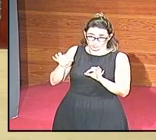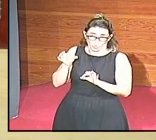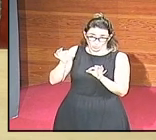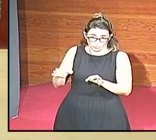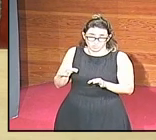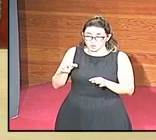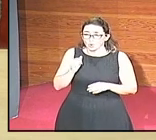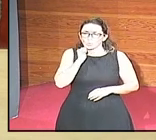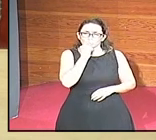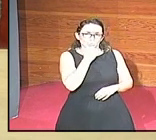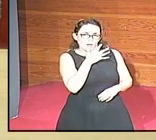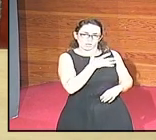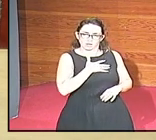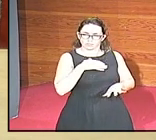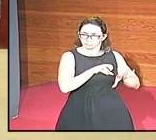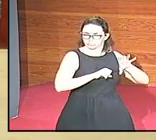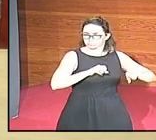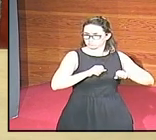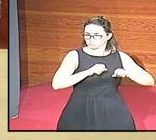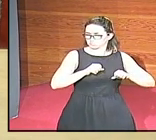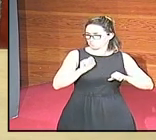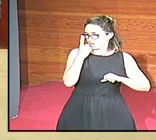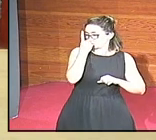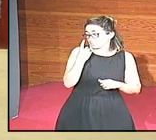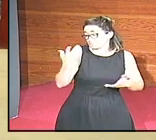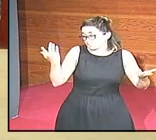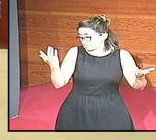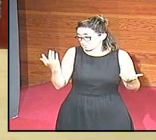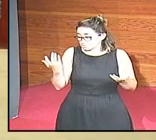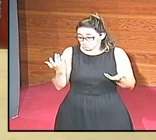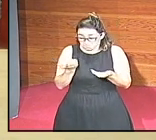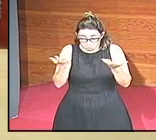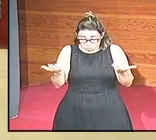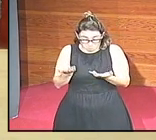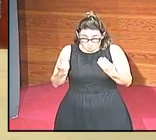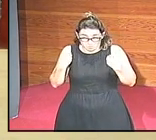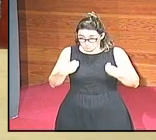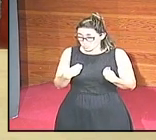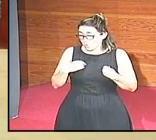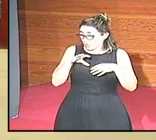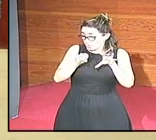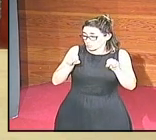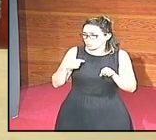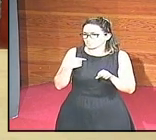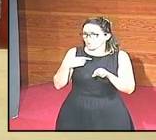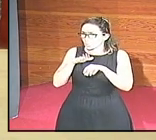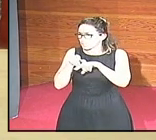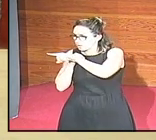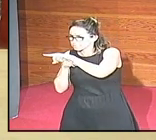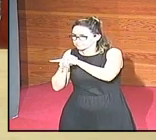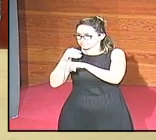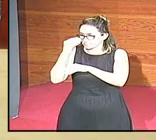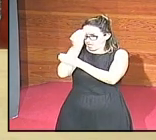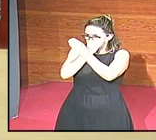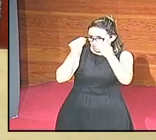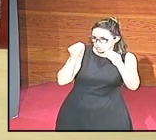nuevo. Que las invasiones de... Bueno, vuelvo a lo mismo. O sea, no, lo que no voy a hacer es culpar a los afganos de ser invadidos por los